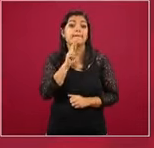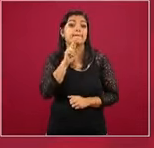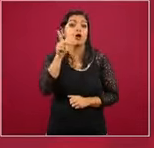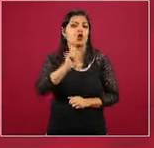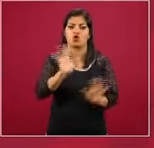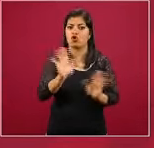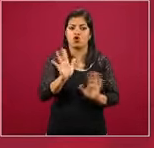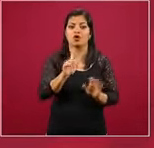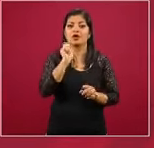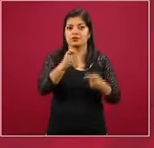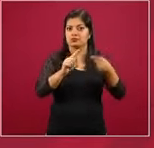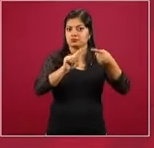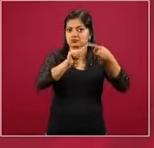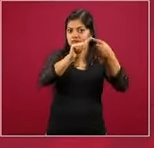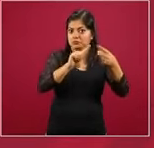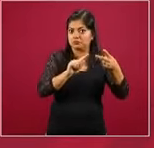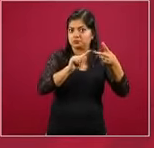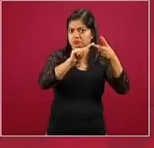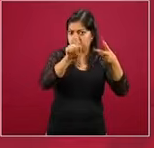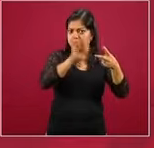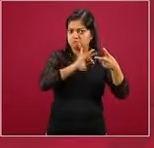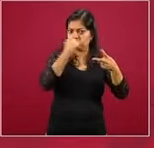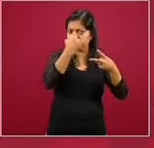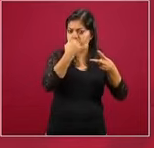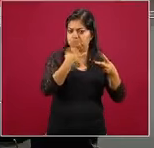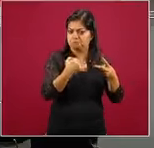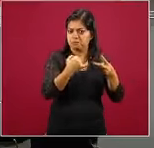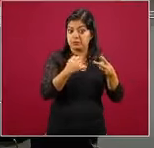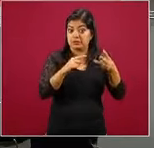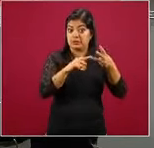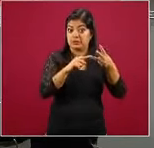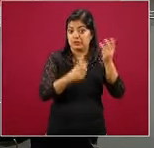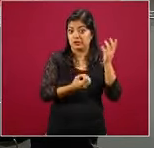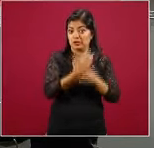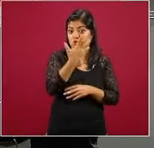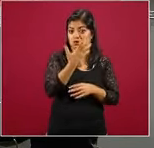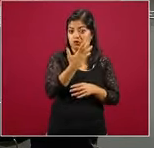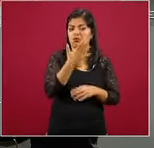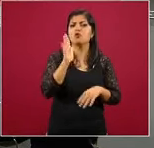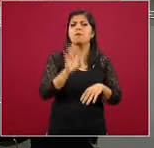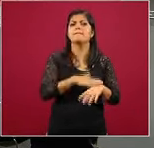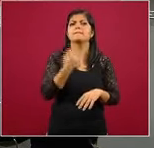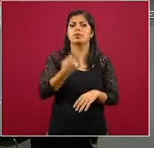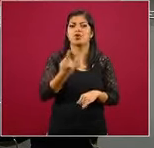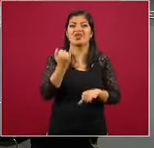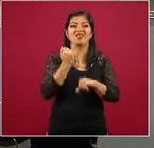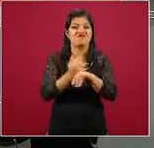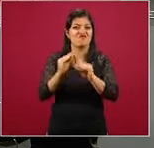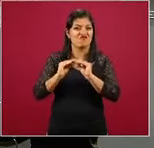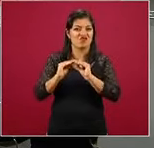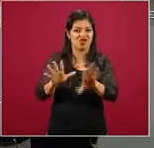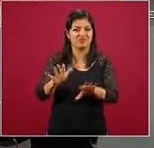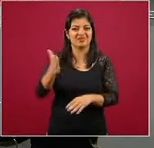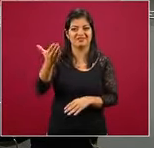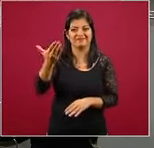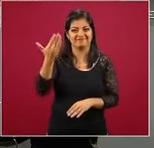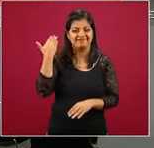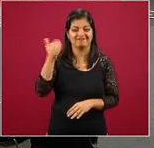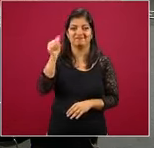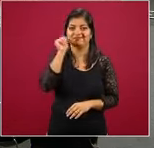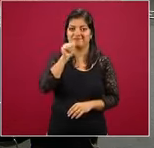complemente precisamente a los otros elementos, porque queremos que toda la información que en algún momento hemos presentado